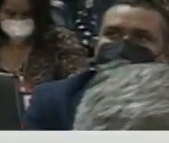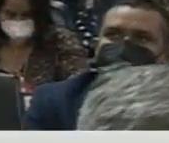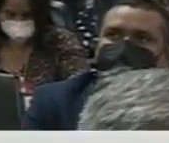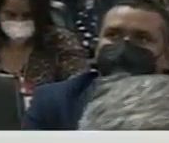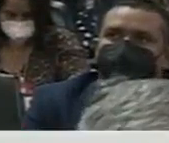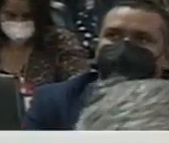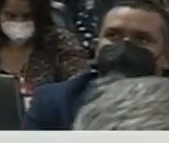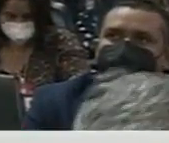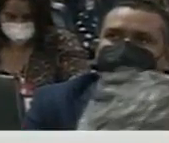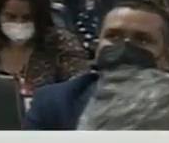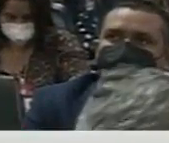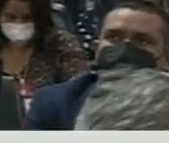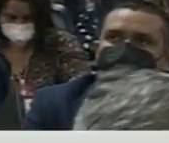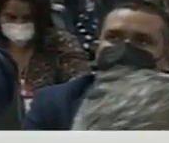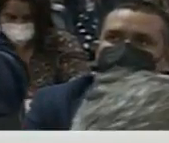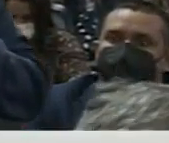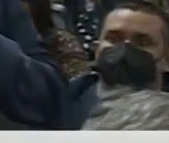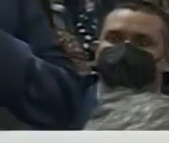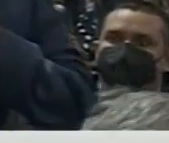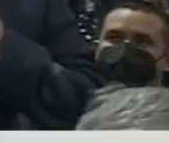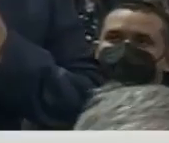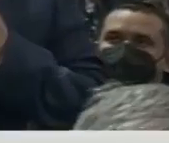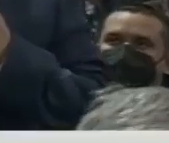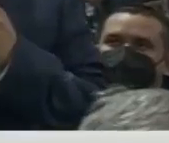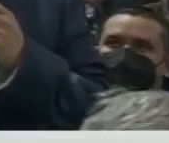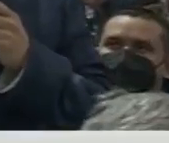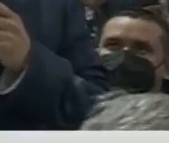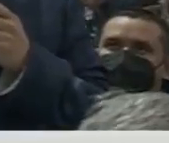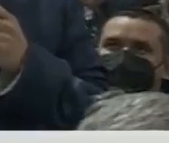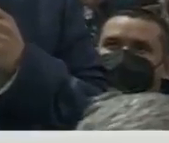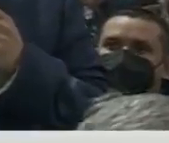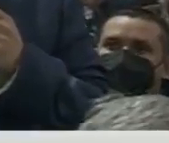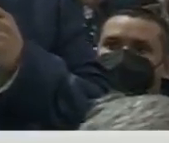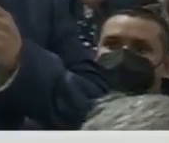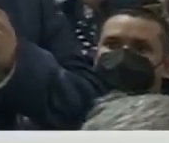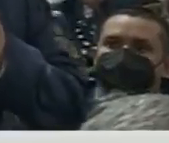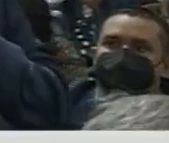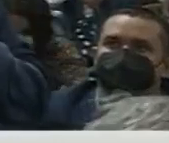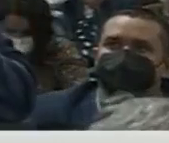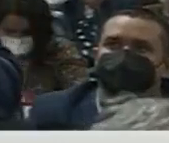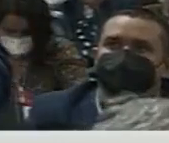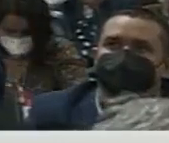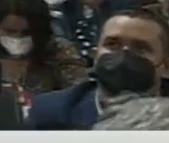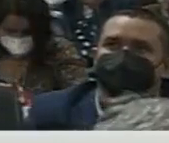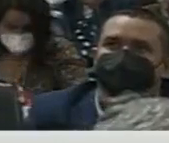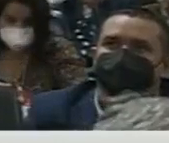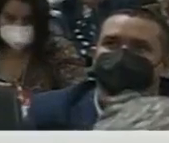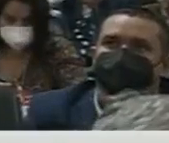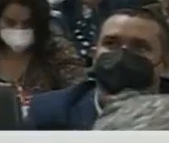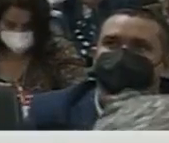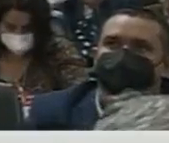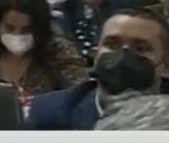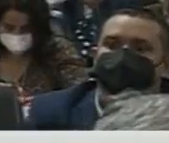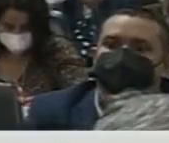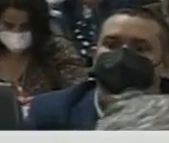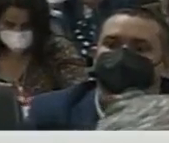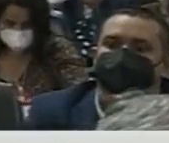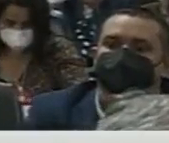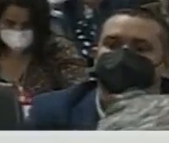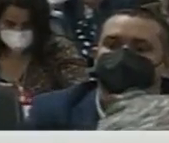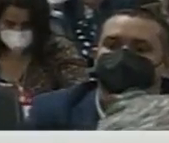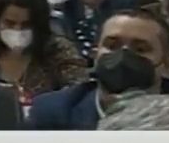darle este mensaje al país, pero también a los familiares de Héctor, nuestro colega